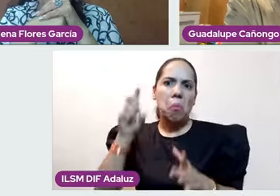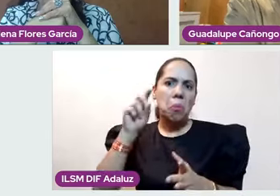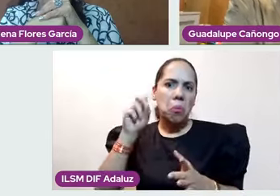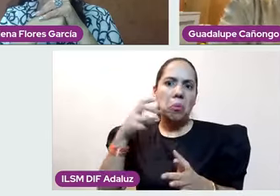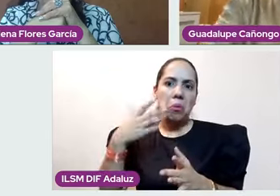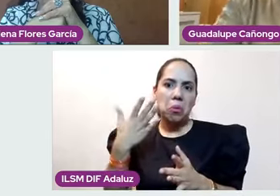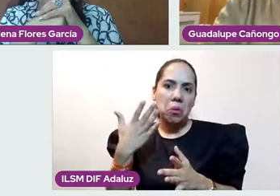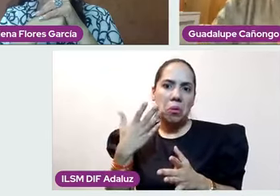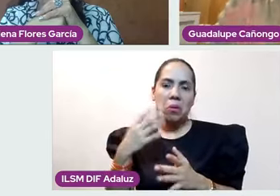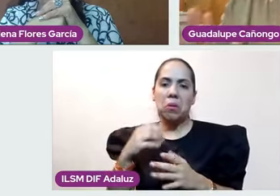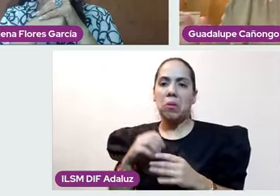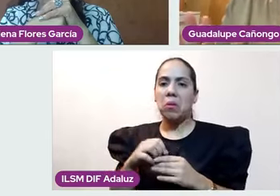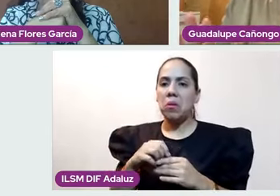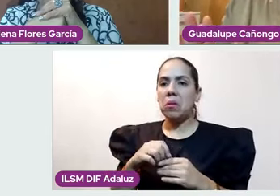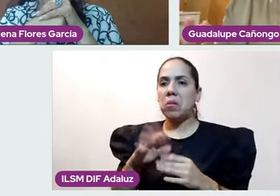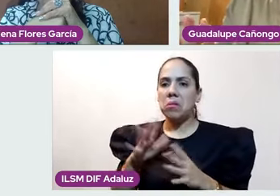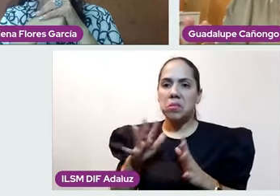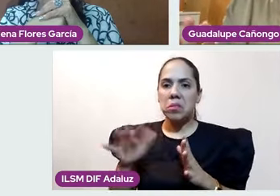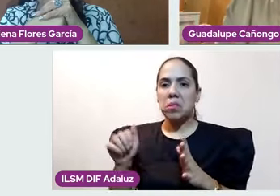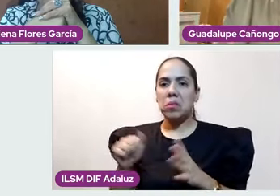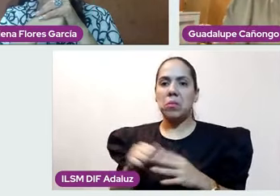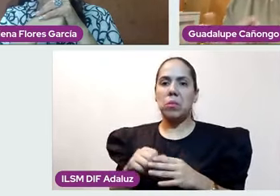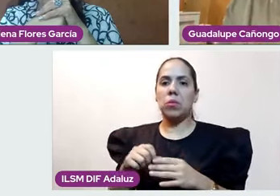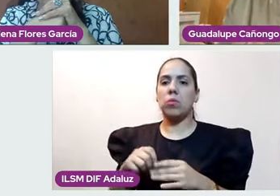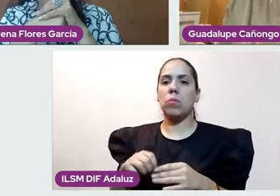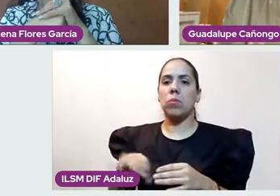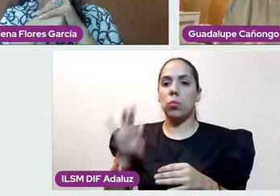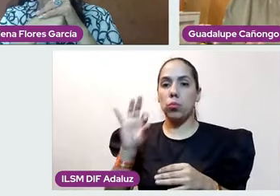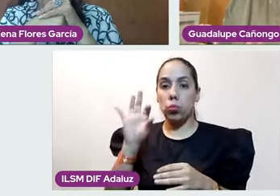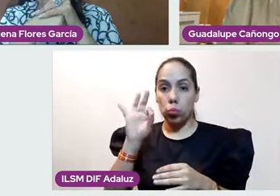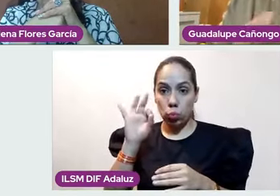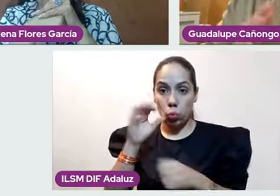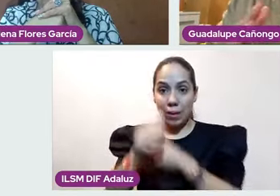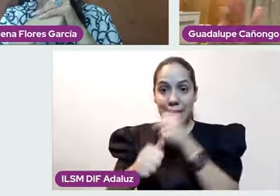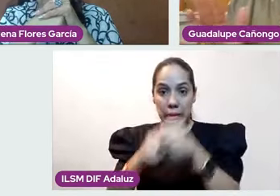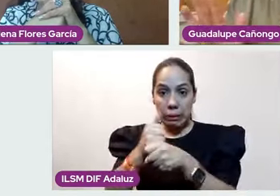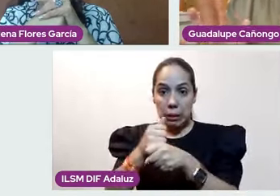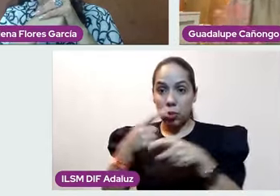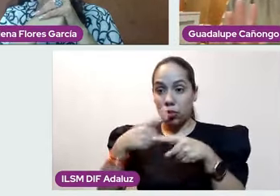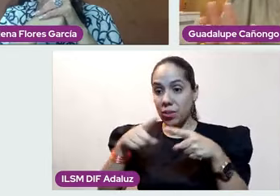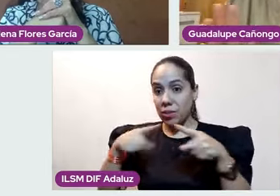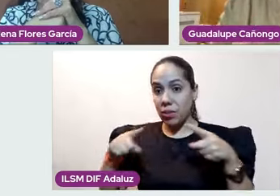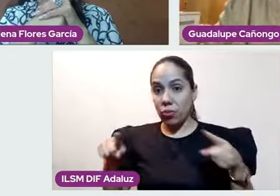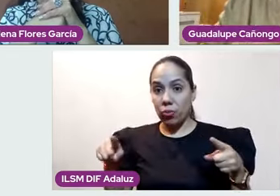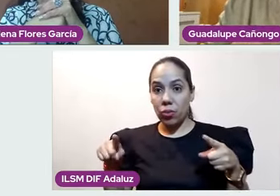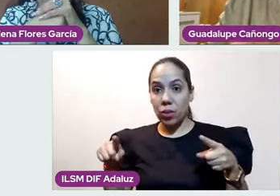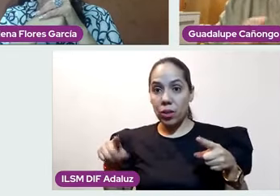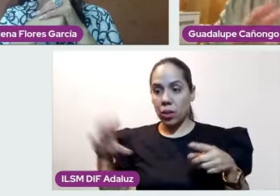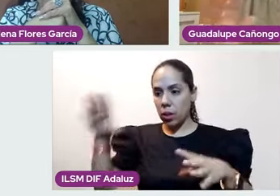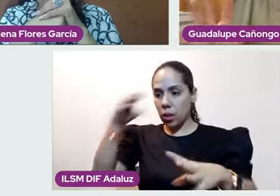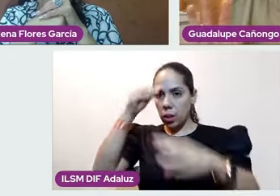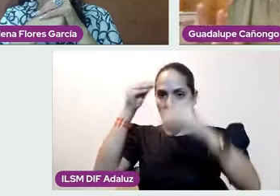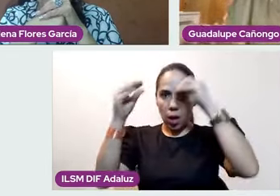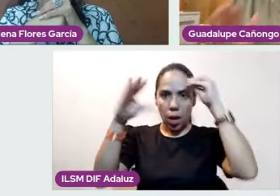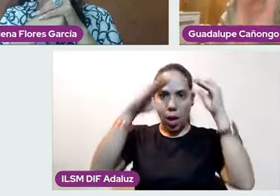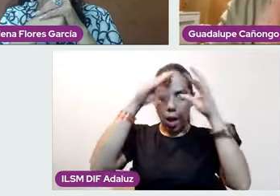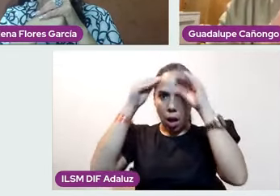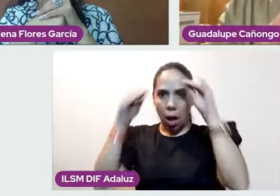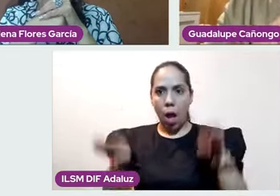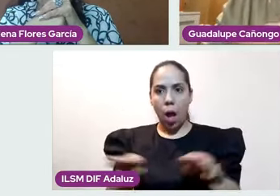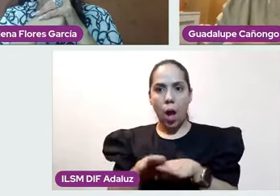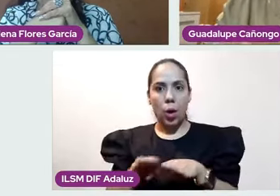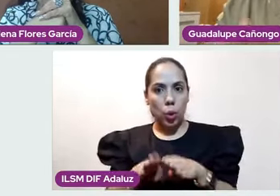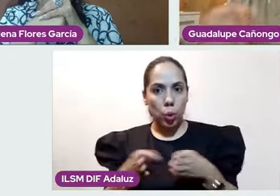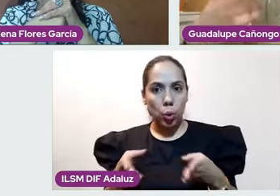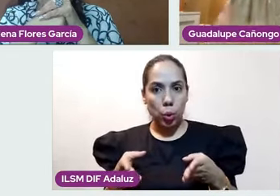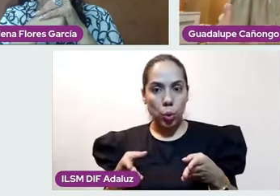de los niños. O sea, generacionalmente aprendemos distinto, aunque hay procesos, por supuesto que cognitivos